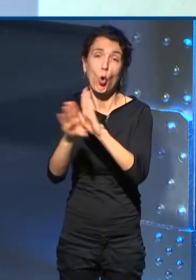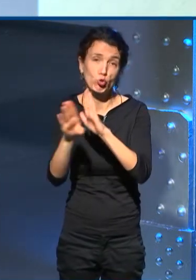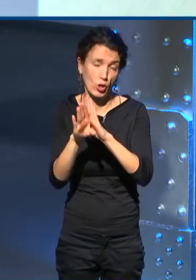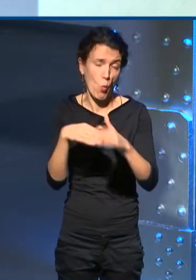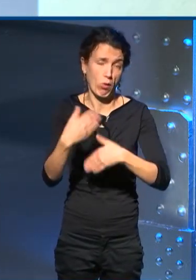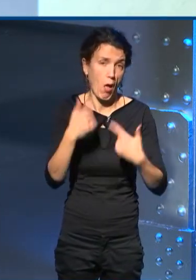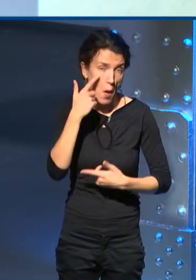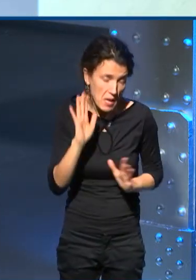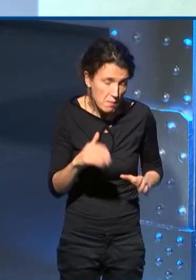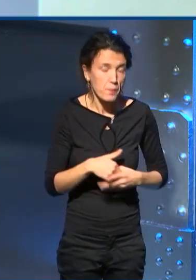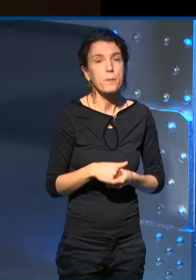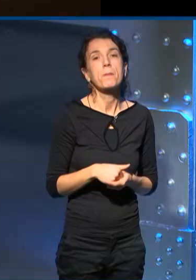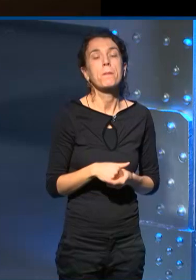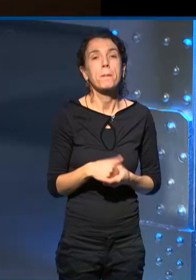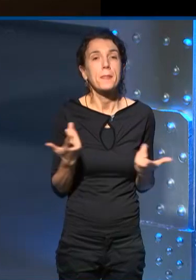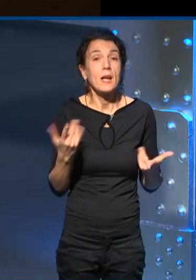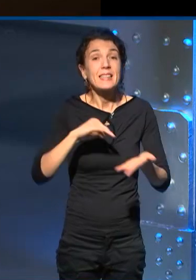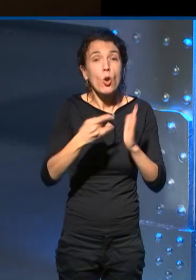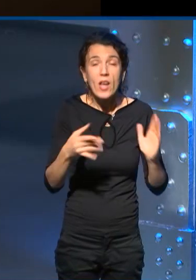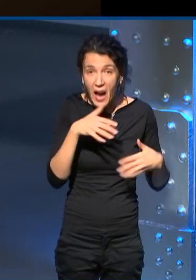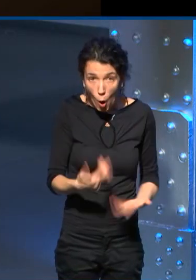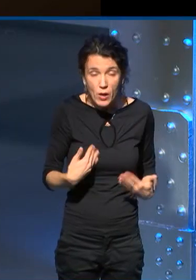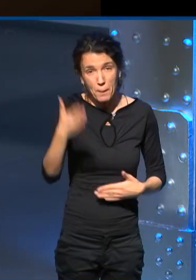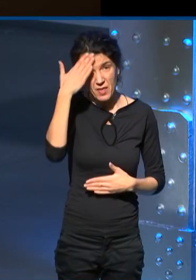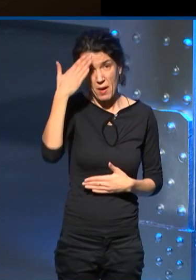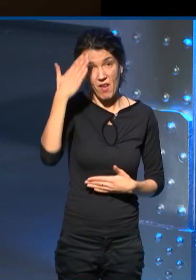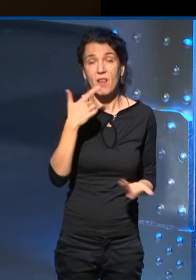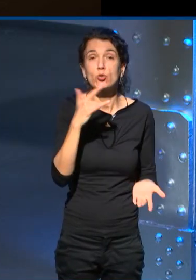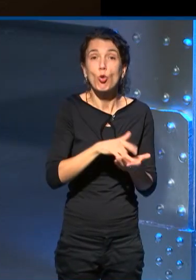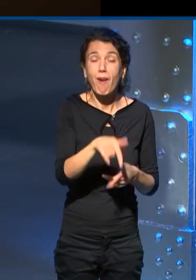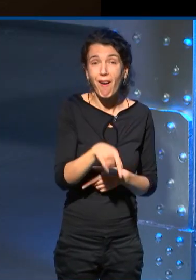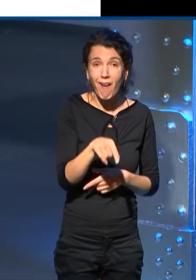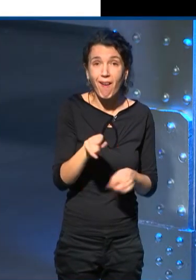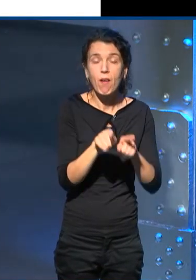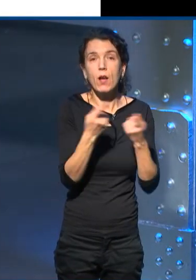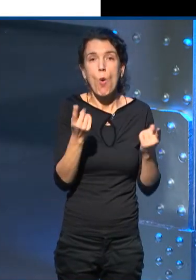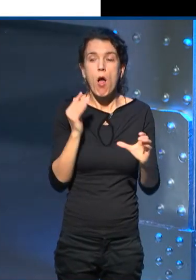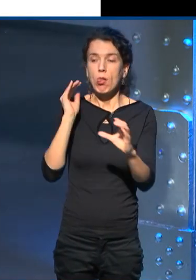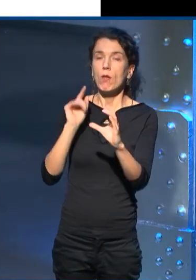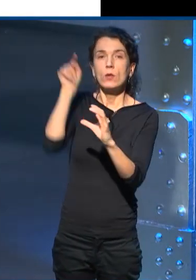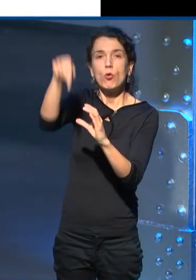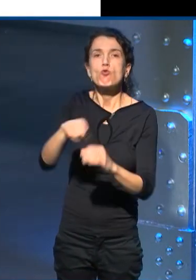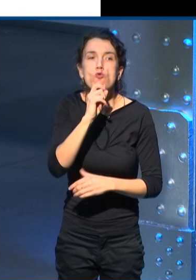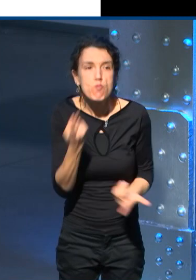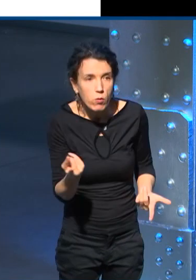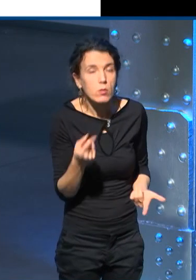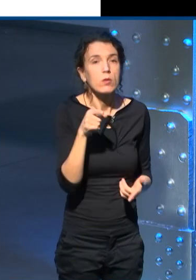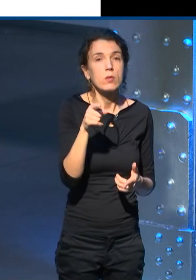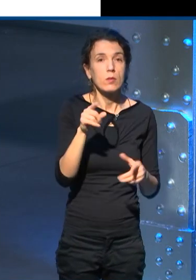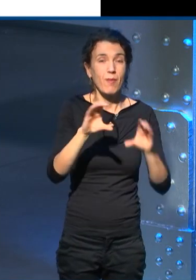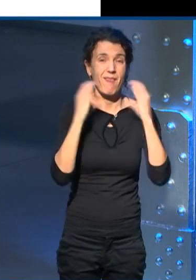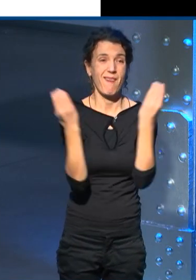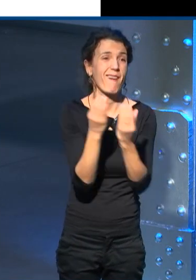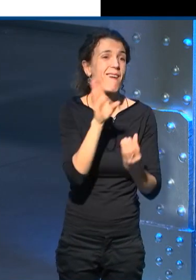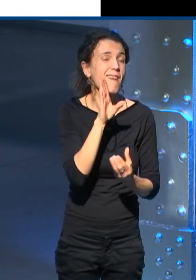Marte. Bueno, ¿cuáles son las tecnologías principales que nos han permitido hacer estos amartizajes? Bueno, ese cascarón que